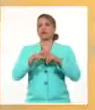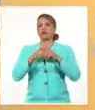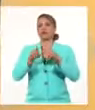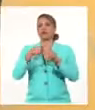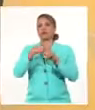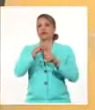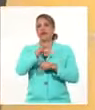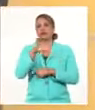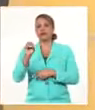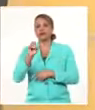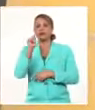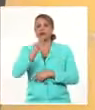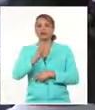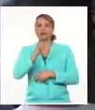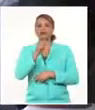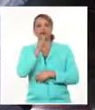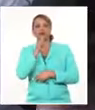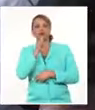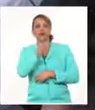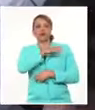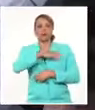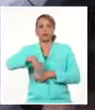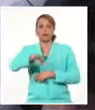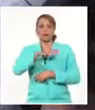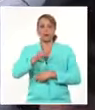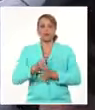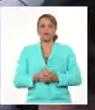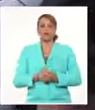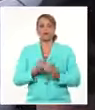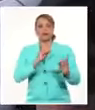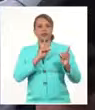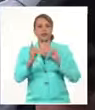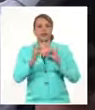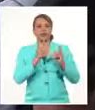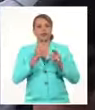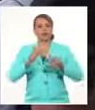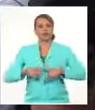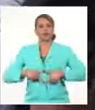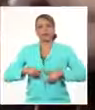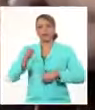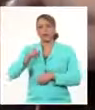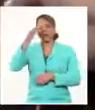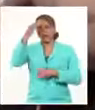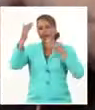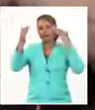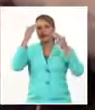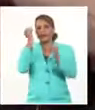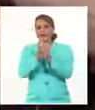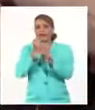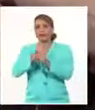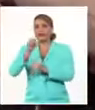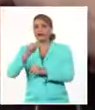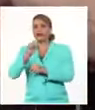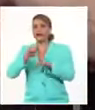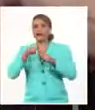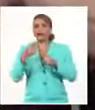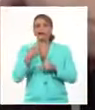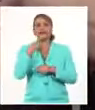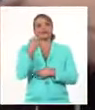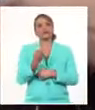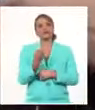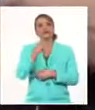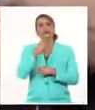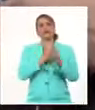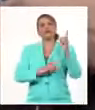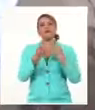500 planteamientos de la población. En el diálogo, los candidatos agradecieron a los trabajadores la voluntad de buscar todas las alternativas